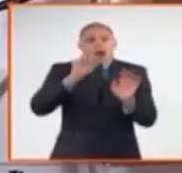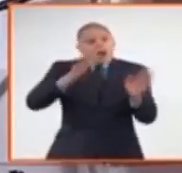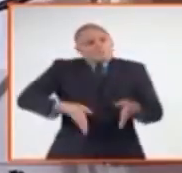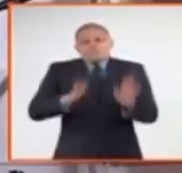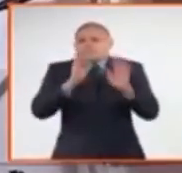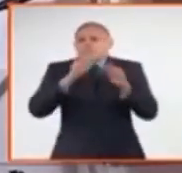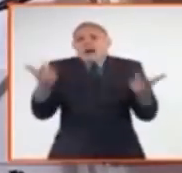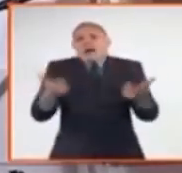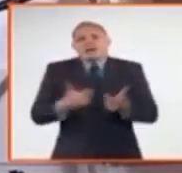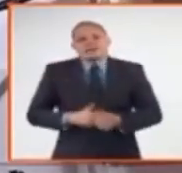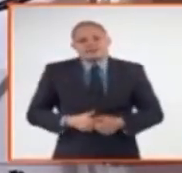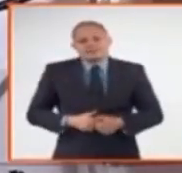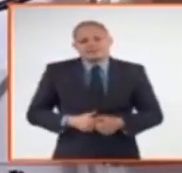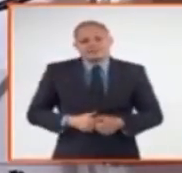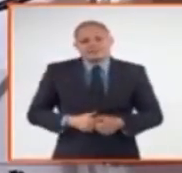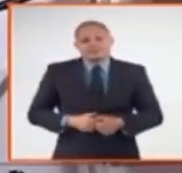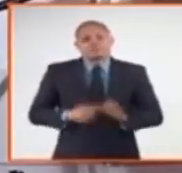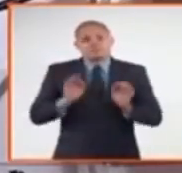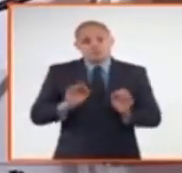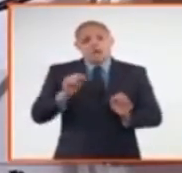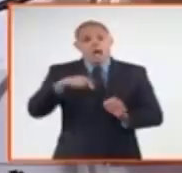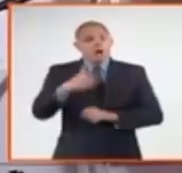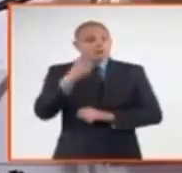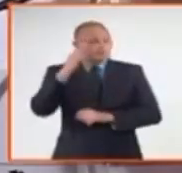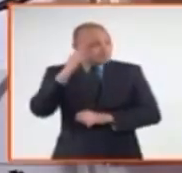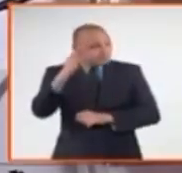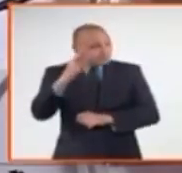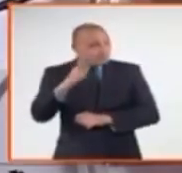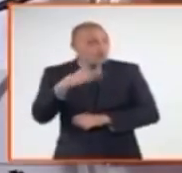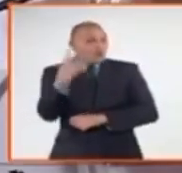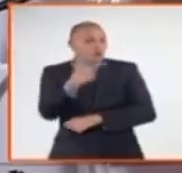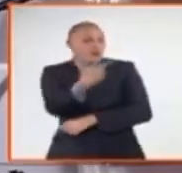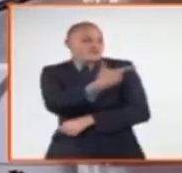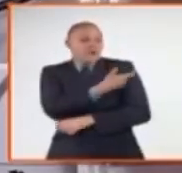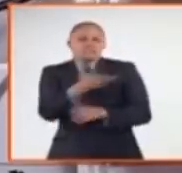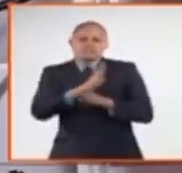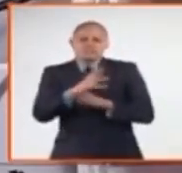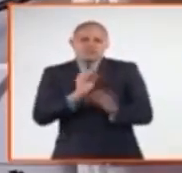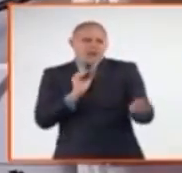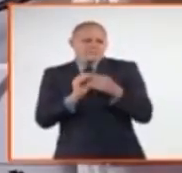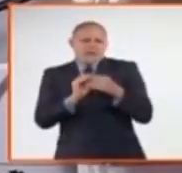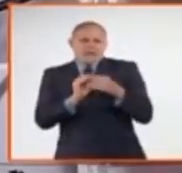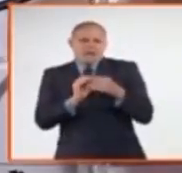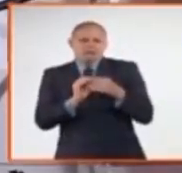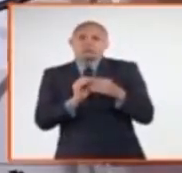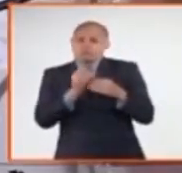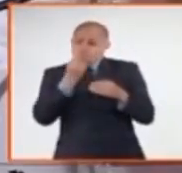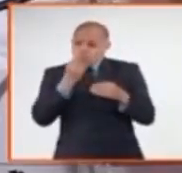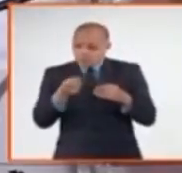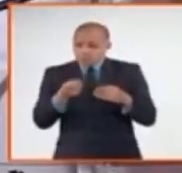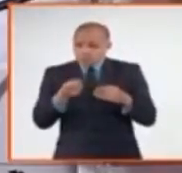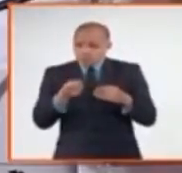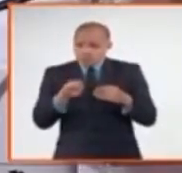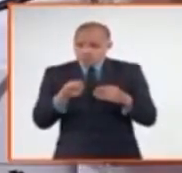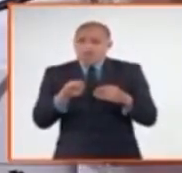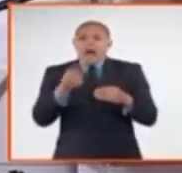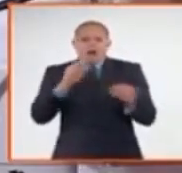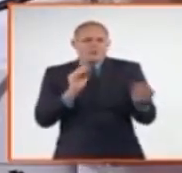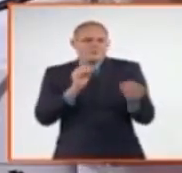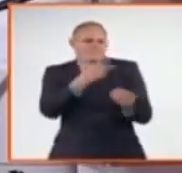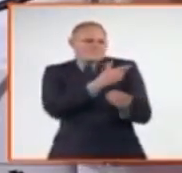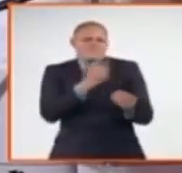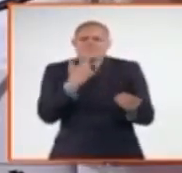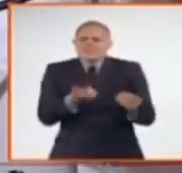muerte es lo que hoy realmente se puede se puede decir con certeza porque están restando mundo y esos resultados lo estamos empezando a ver